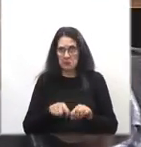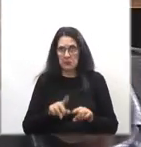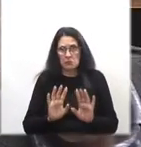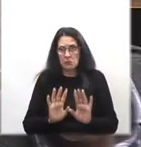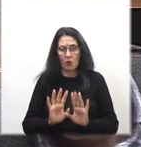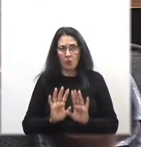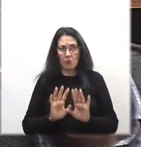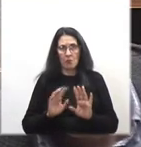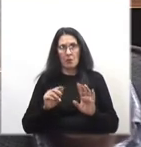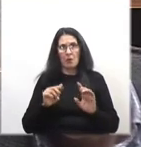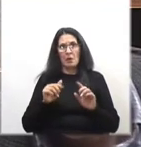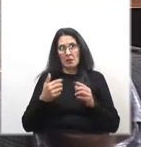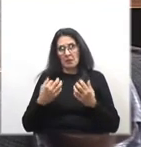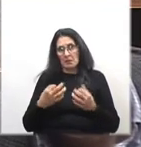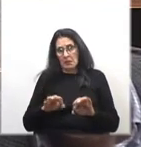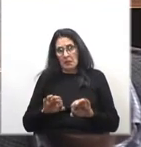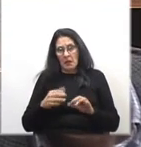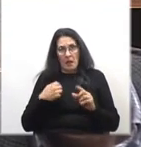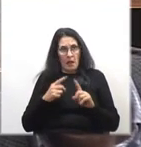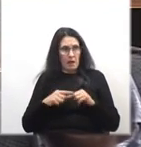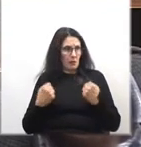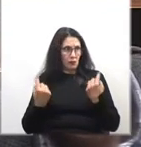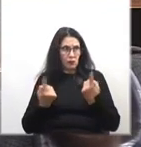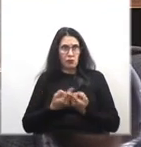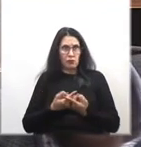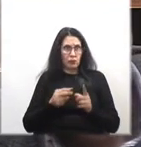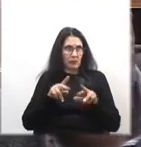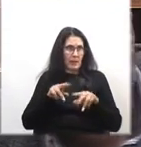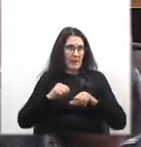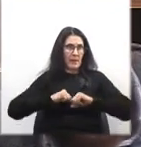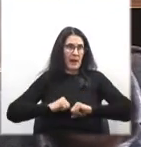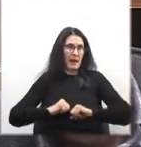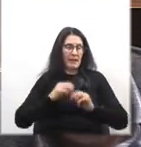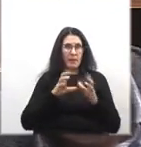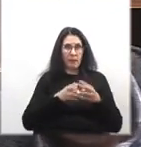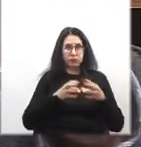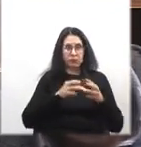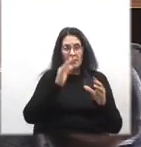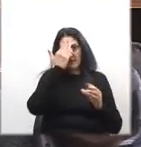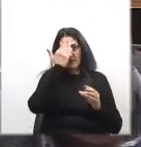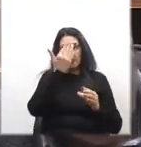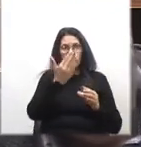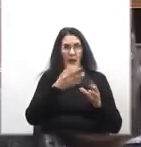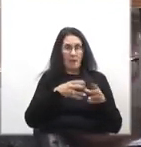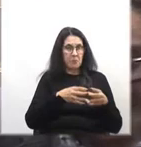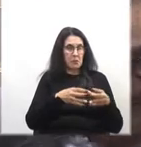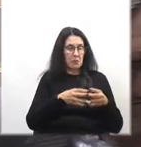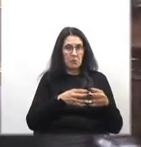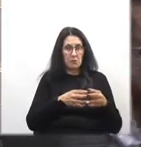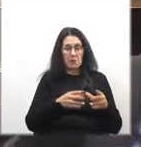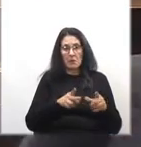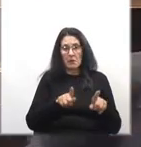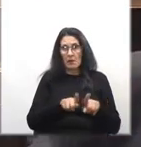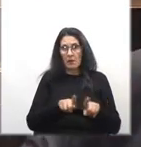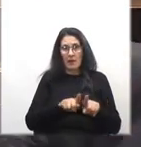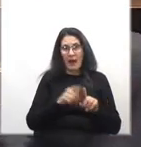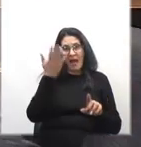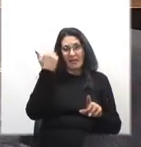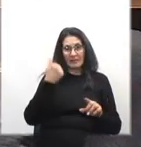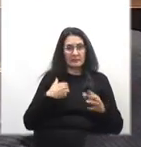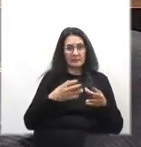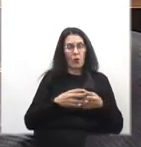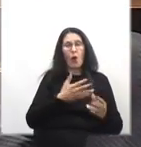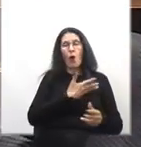Eso nos sucedía también a nosotros, en nuestra bancada, en la bancada del Frente Amplio, en la etapa en la que nos tocó ser